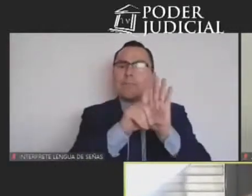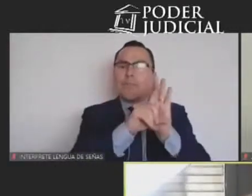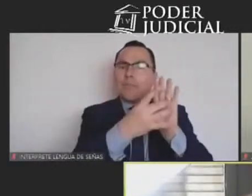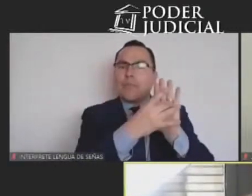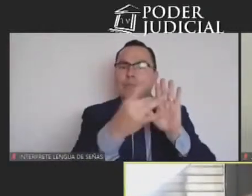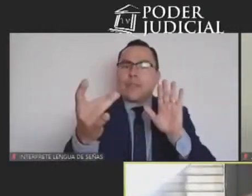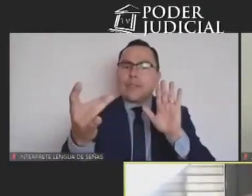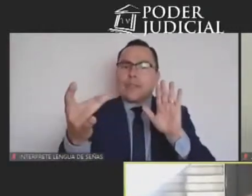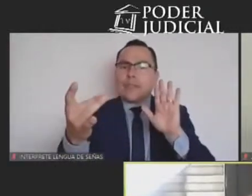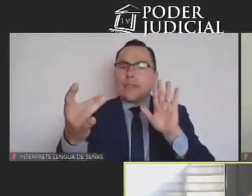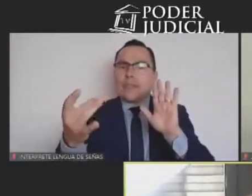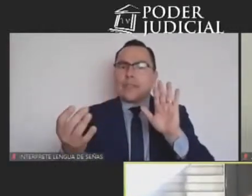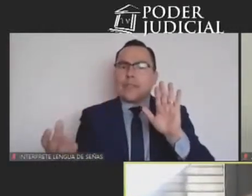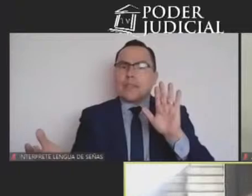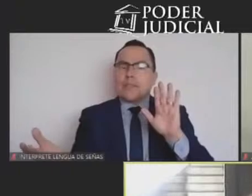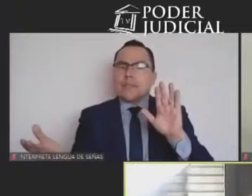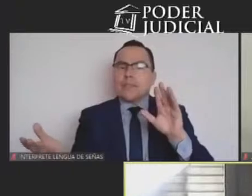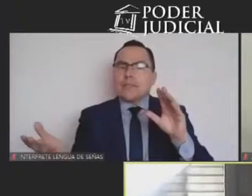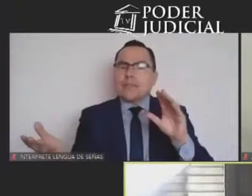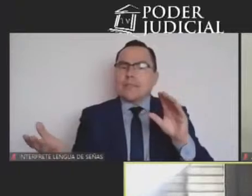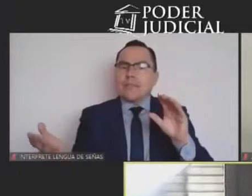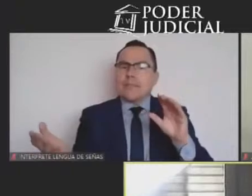yo,